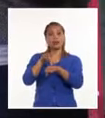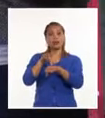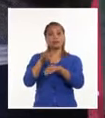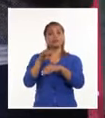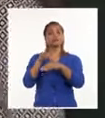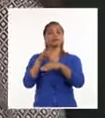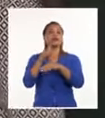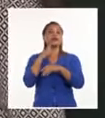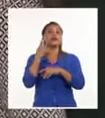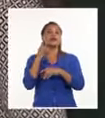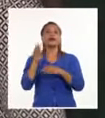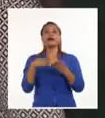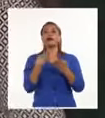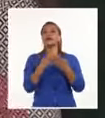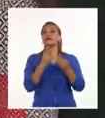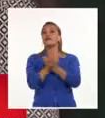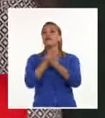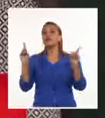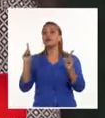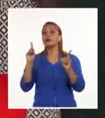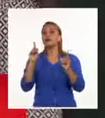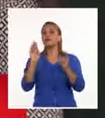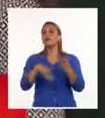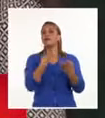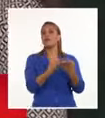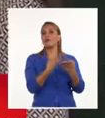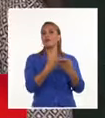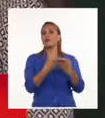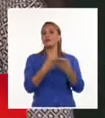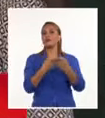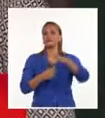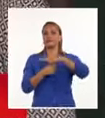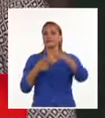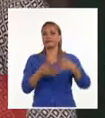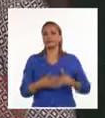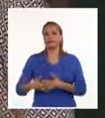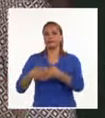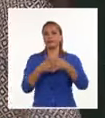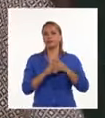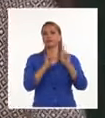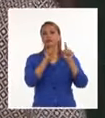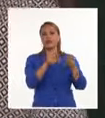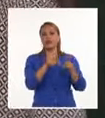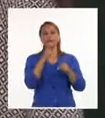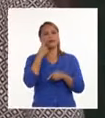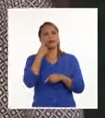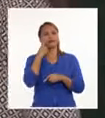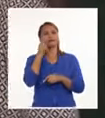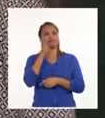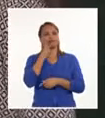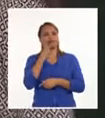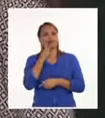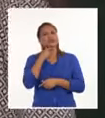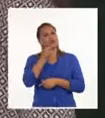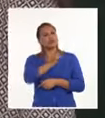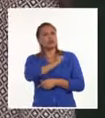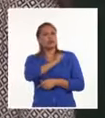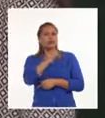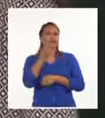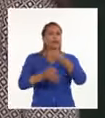democracia propuesta por Joe Biden. Ustedes van a crear desde el ALBA un observatorio. Quisiera que nos ampliara un poco más de ese